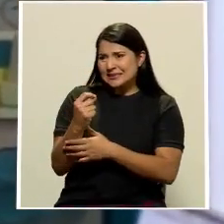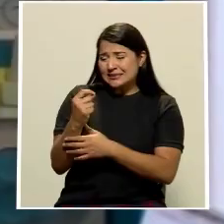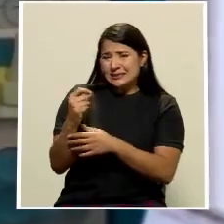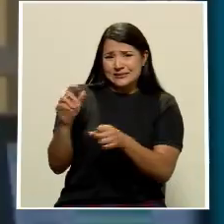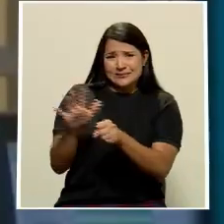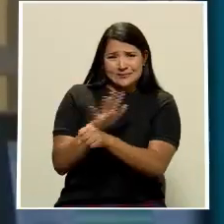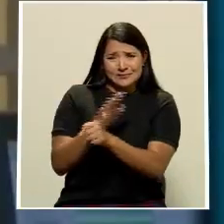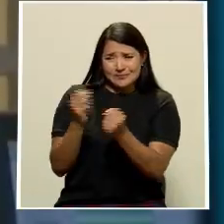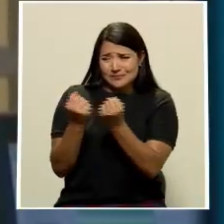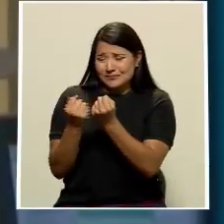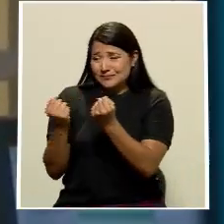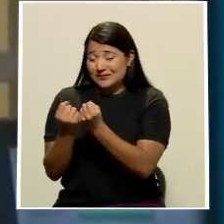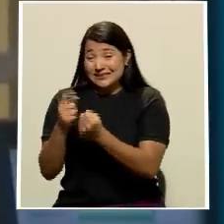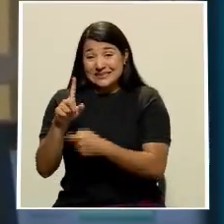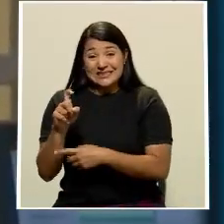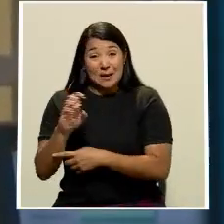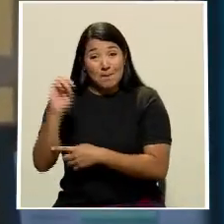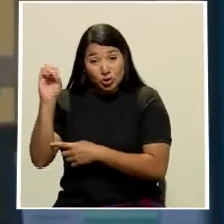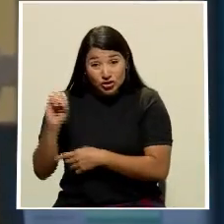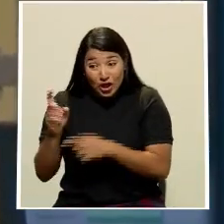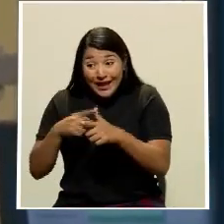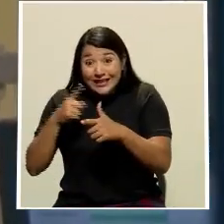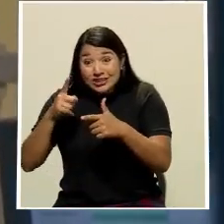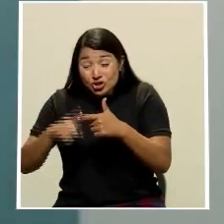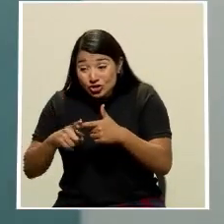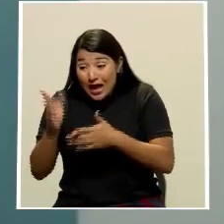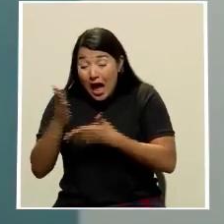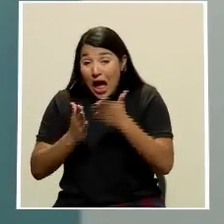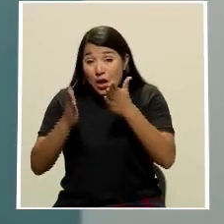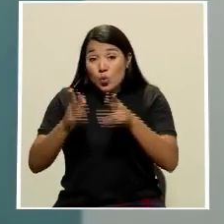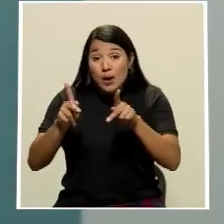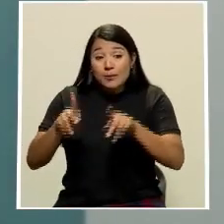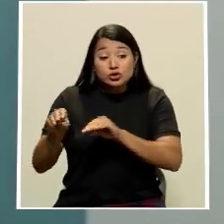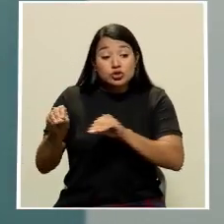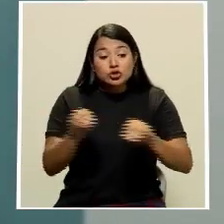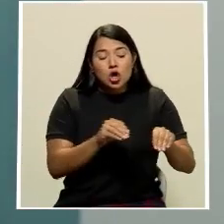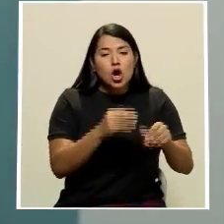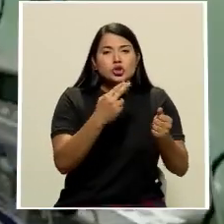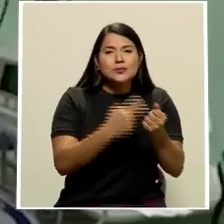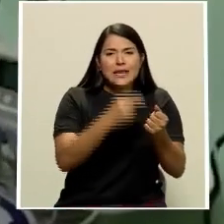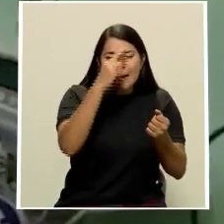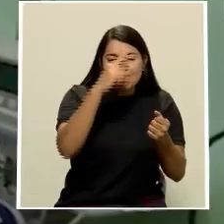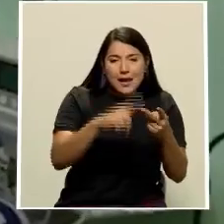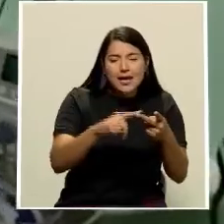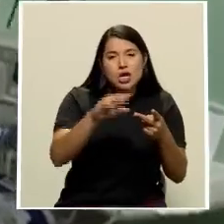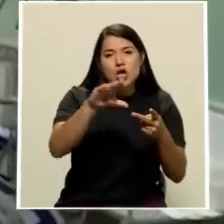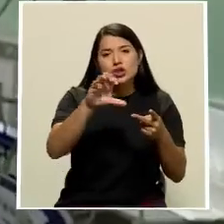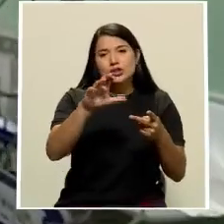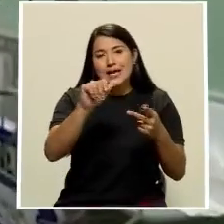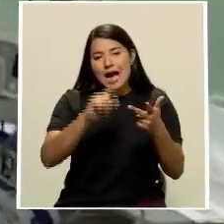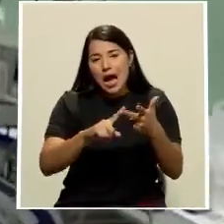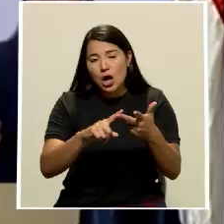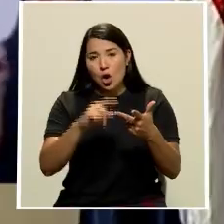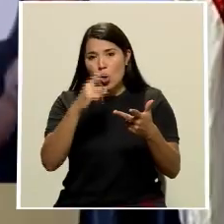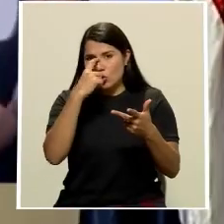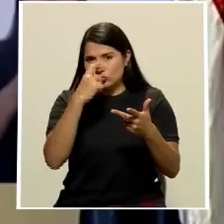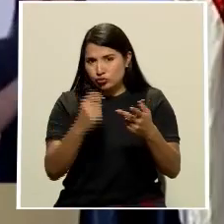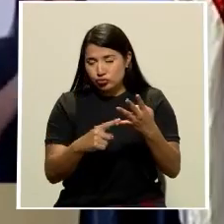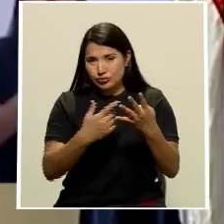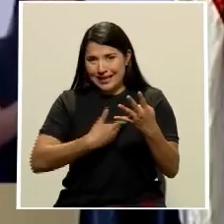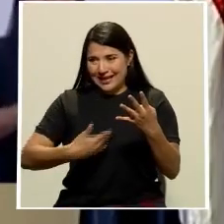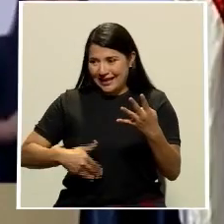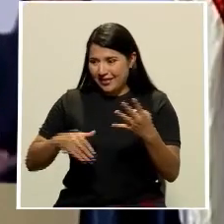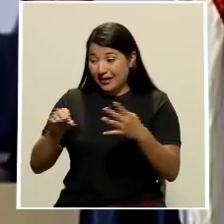muchos pacientes debieron ser distribuidos entre el Hospital México, el SEACO, el Calderón Guardia y el Hospital de Heredia.